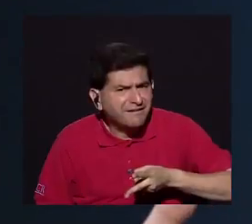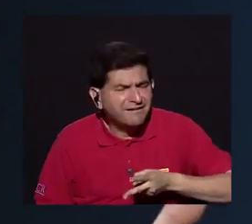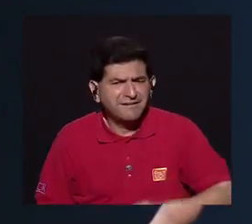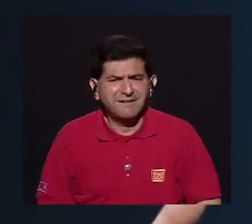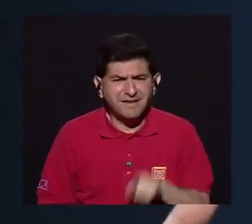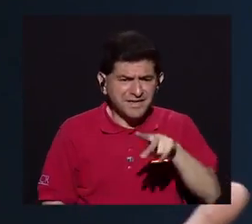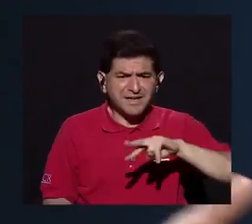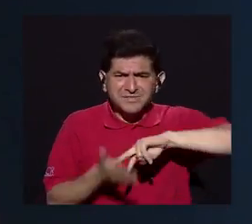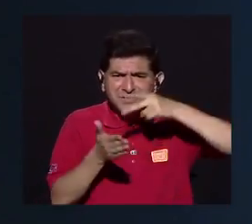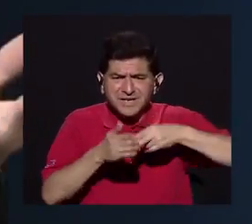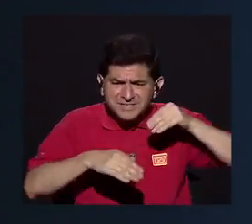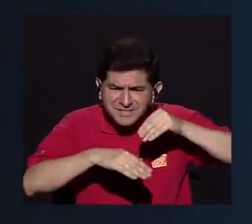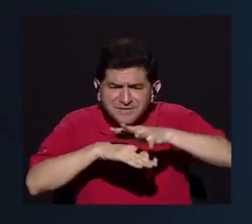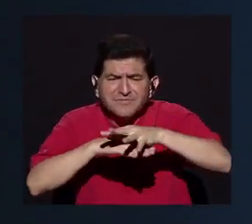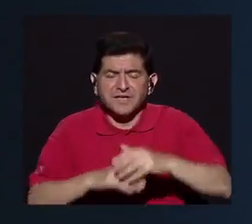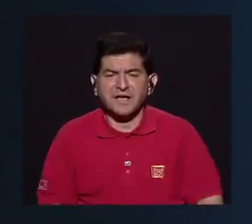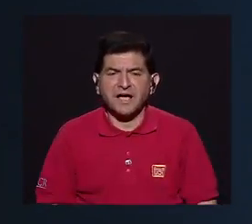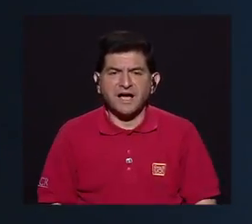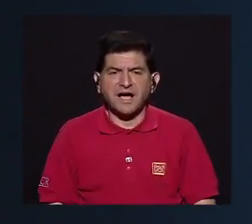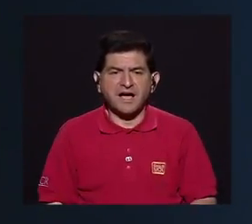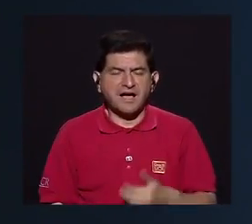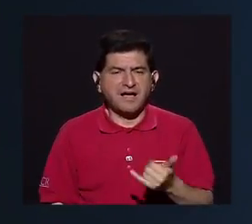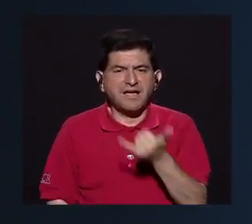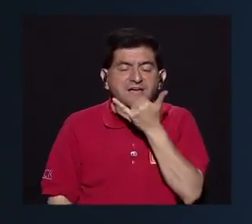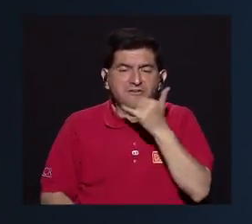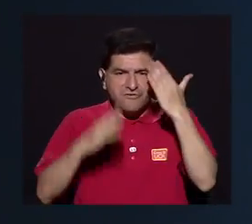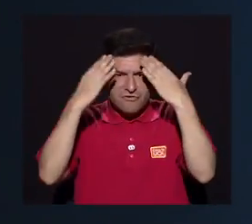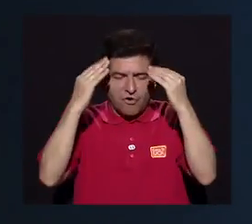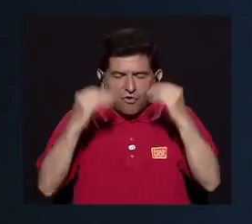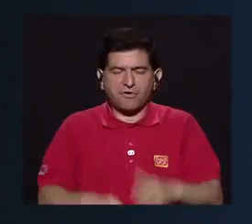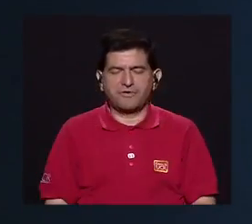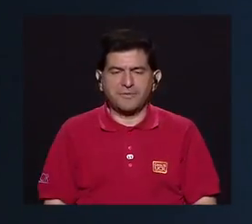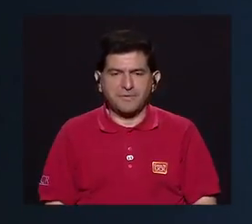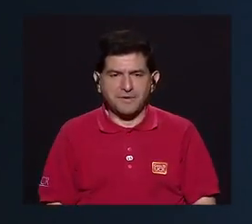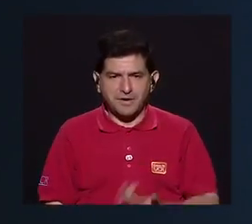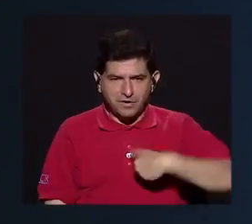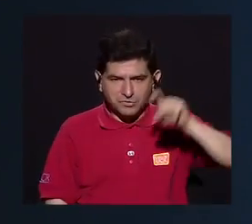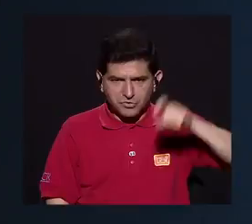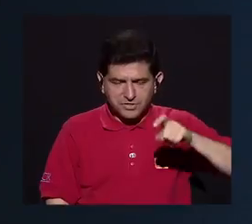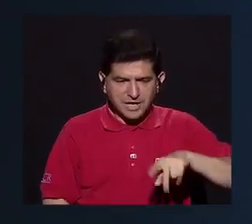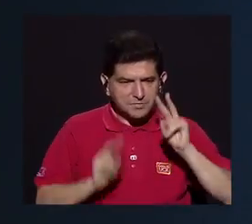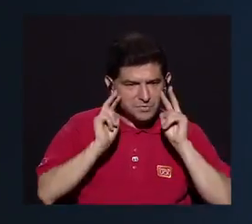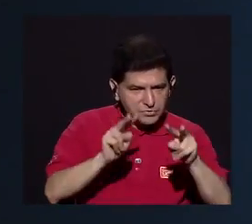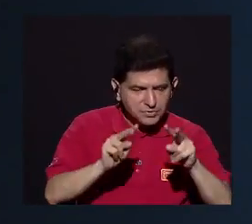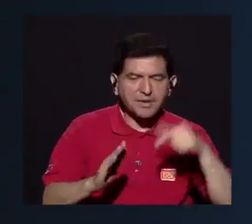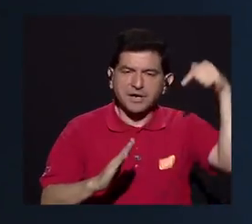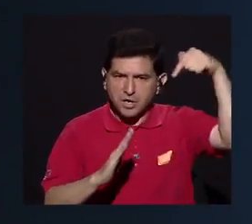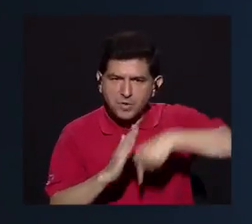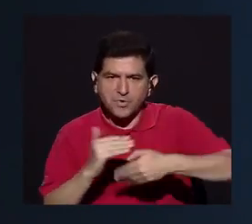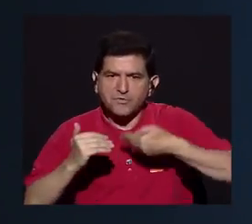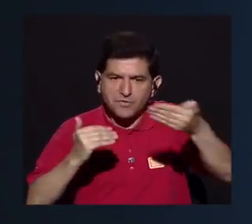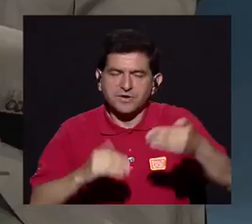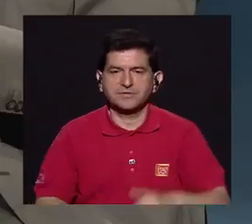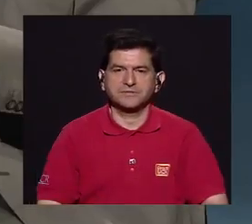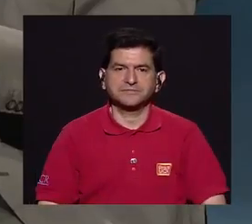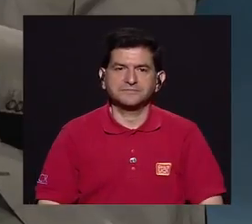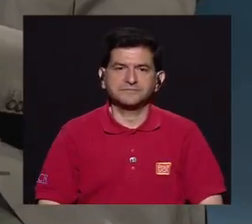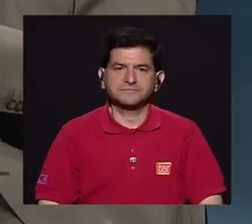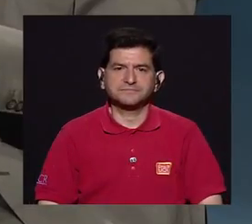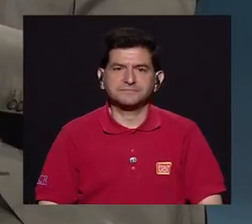¿qué arrastramos con eso? Desinformación. Entonces, sí, tenemos que ser más apegados a observar y a profundizar en las cosas.